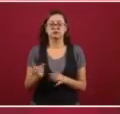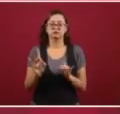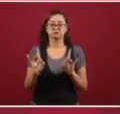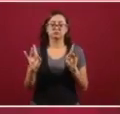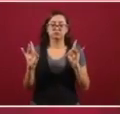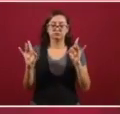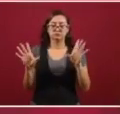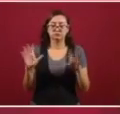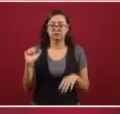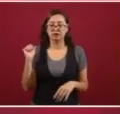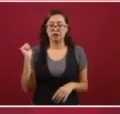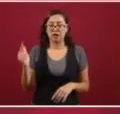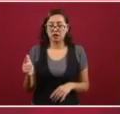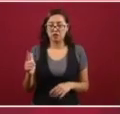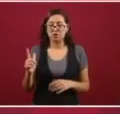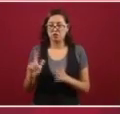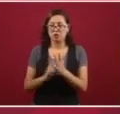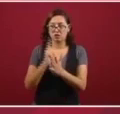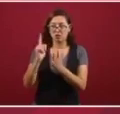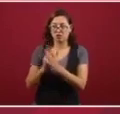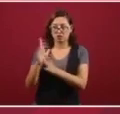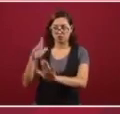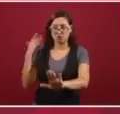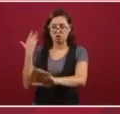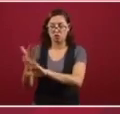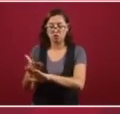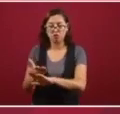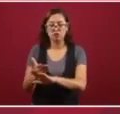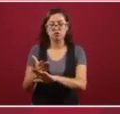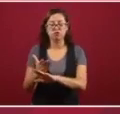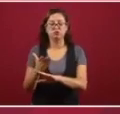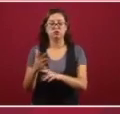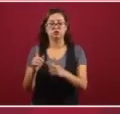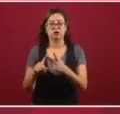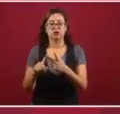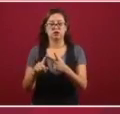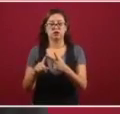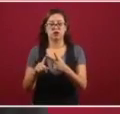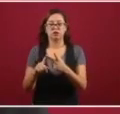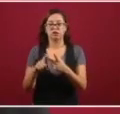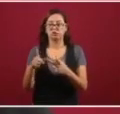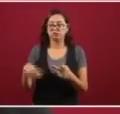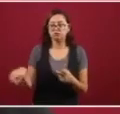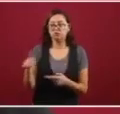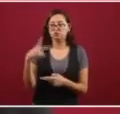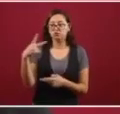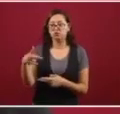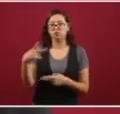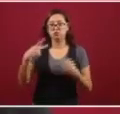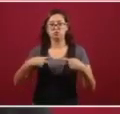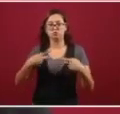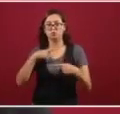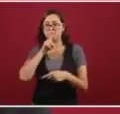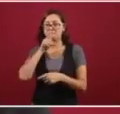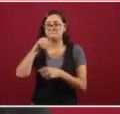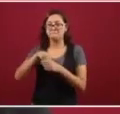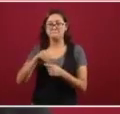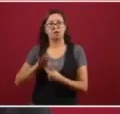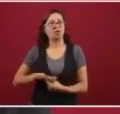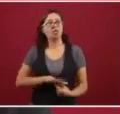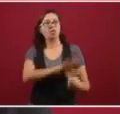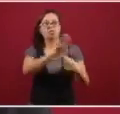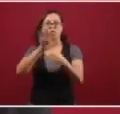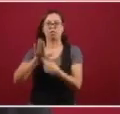afectar legalmente a nadie o que no se exhiba a nadie y signifique